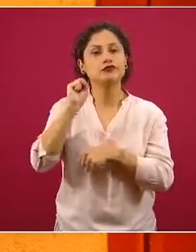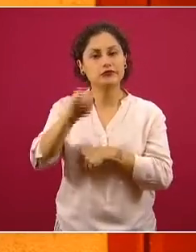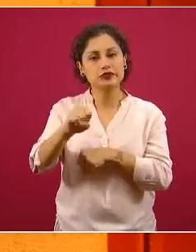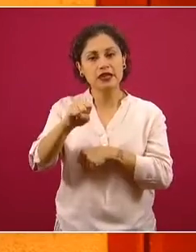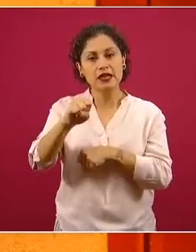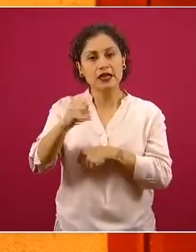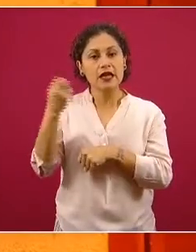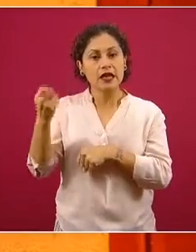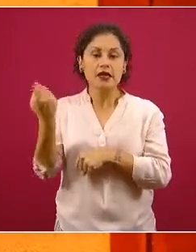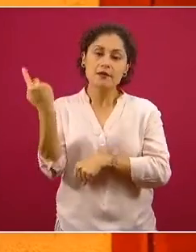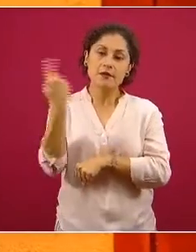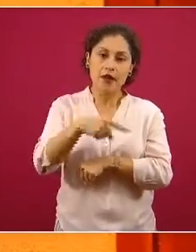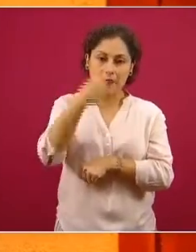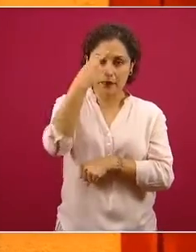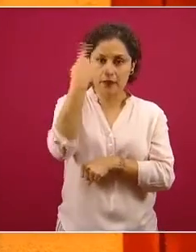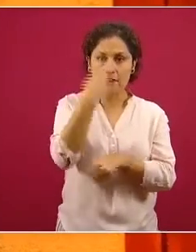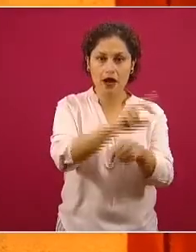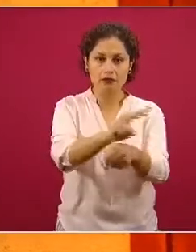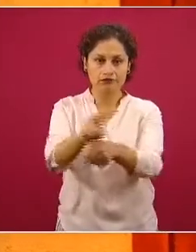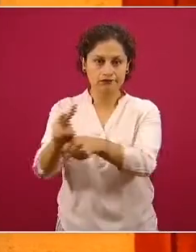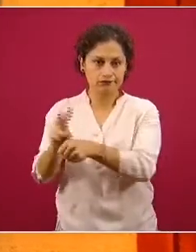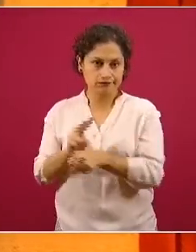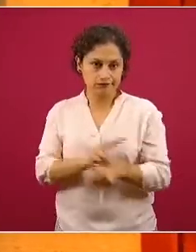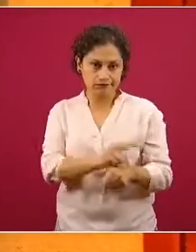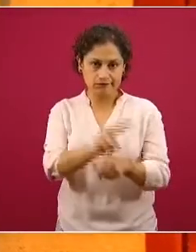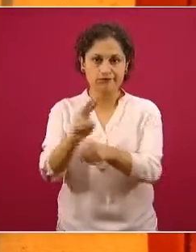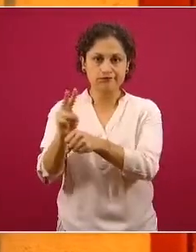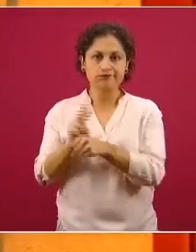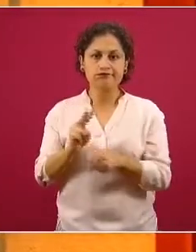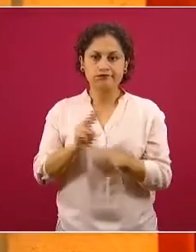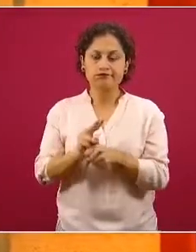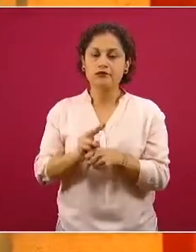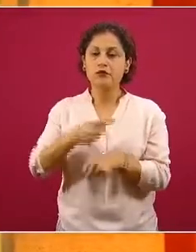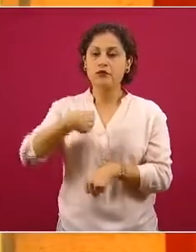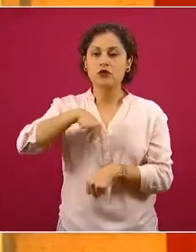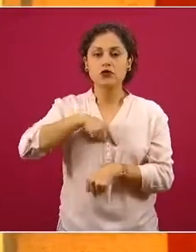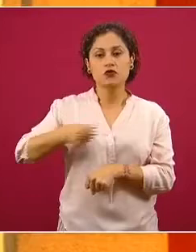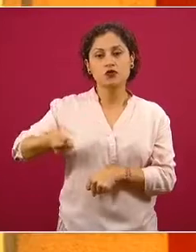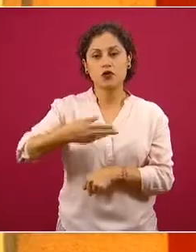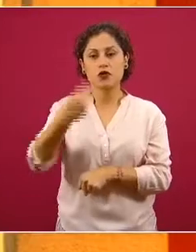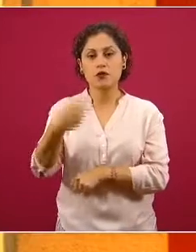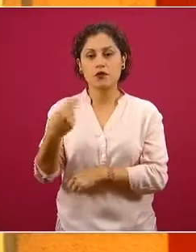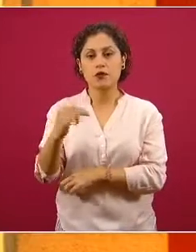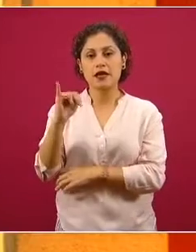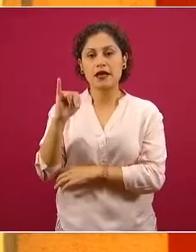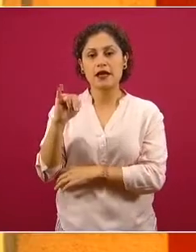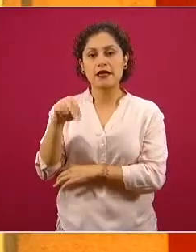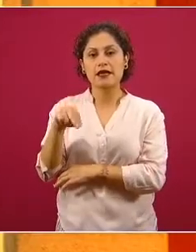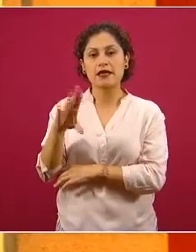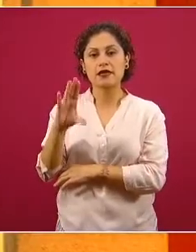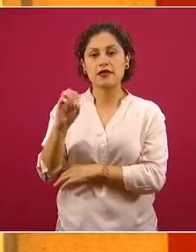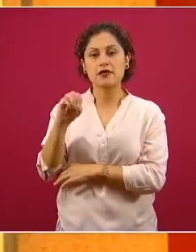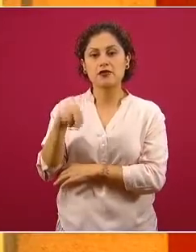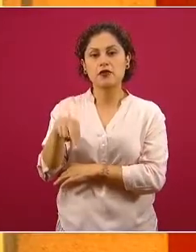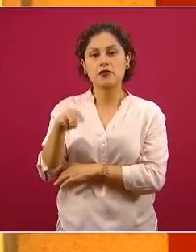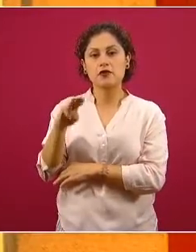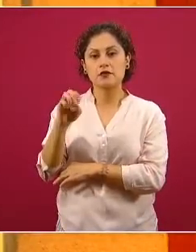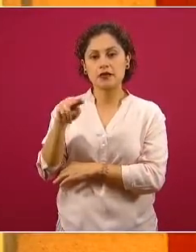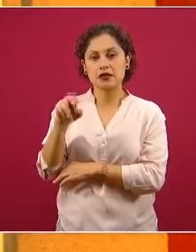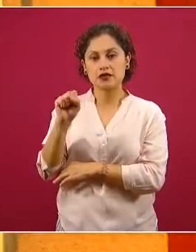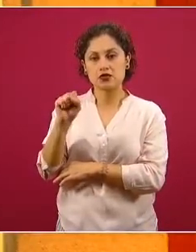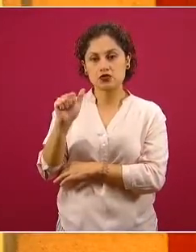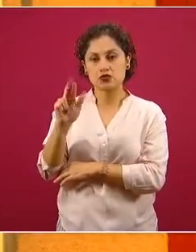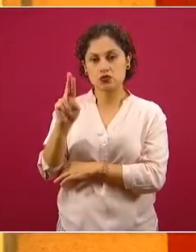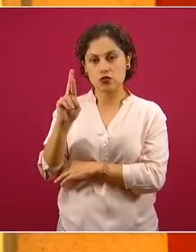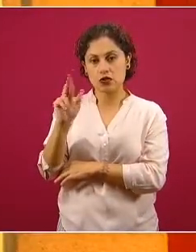para la vigilancia de algo que llamamos inconmensurables. Inconmensurables quiere decir que no es